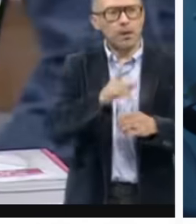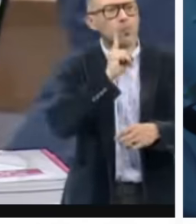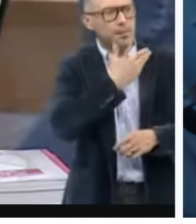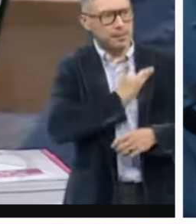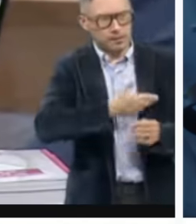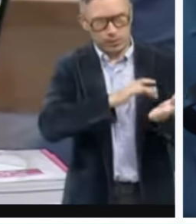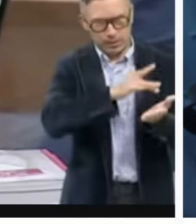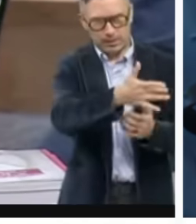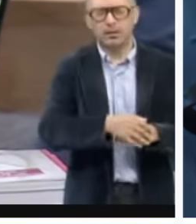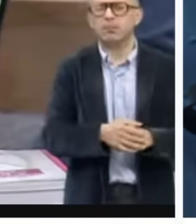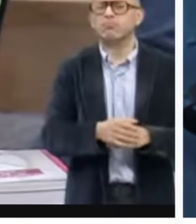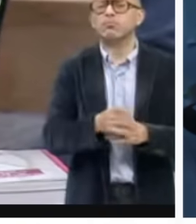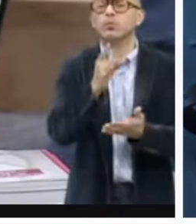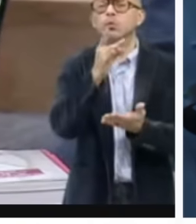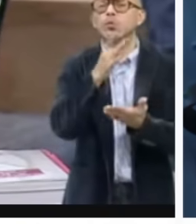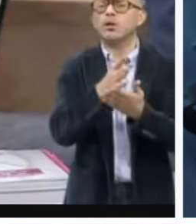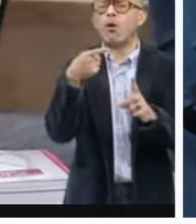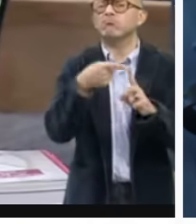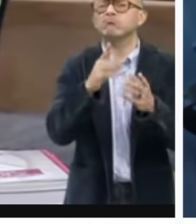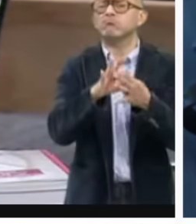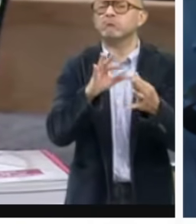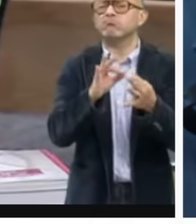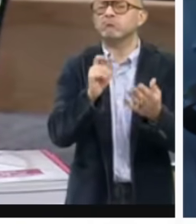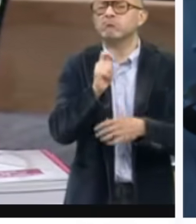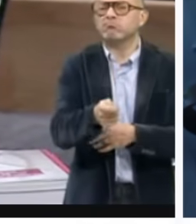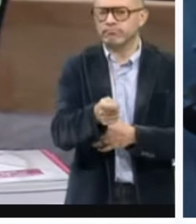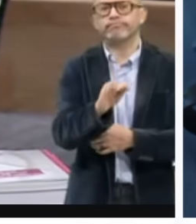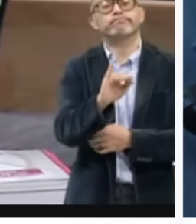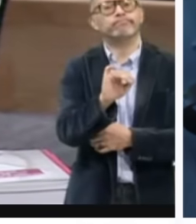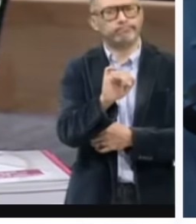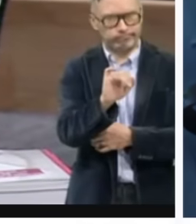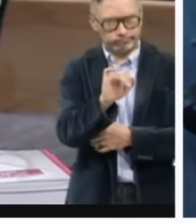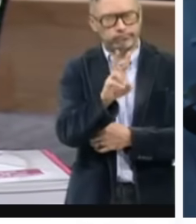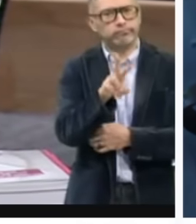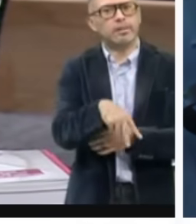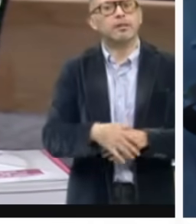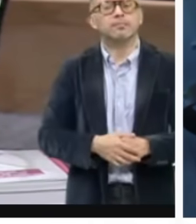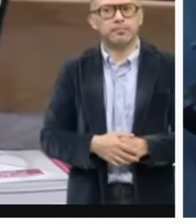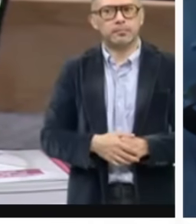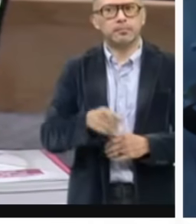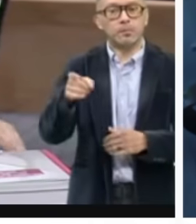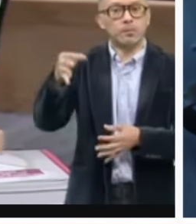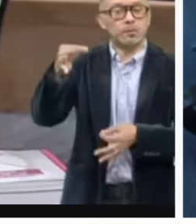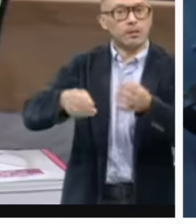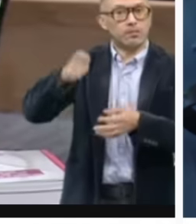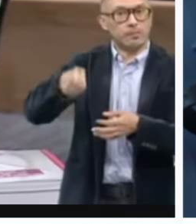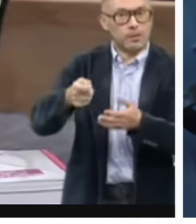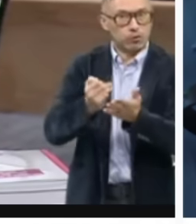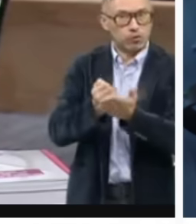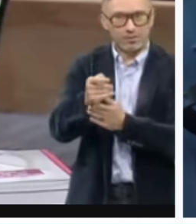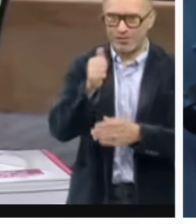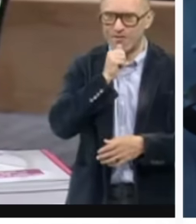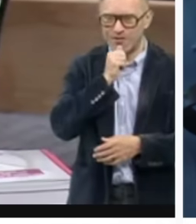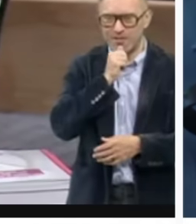para manifestar que efectivamente aún faltan resoluciones, principalmente en el